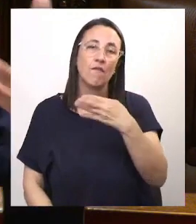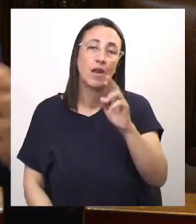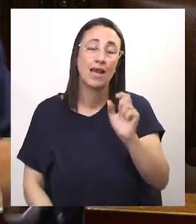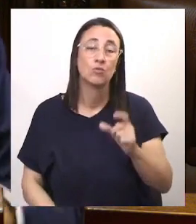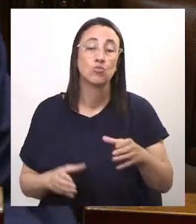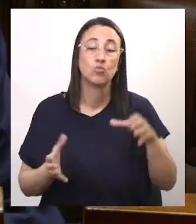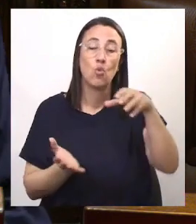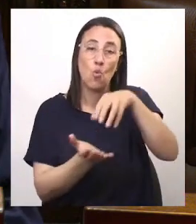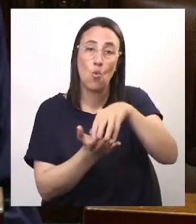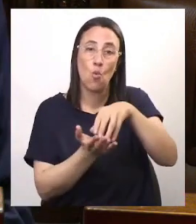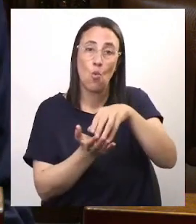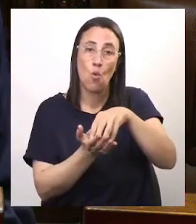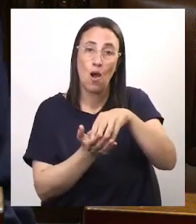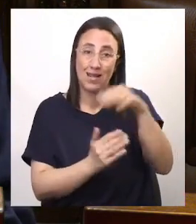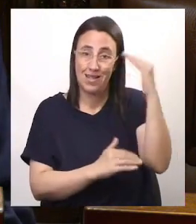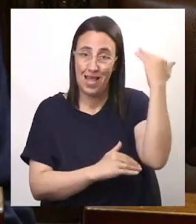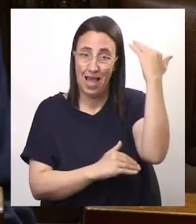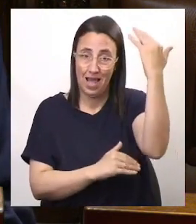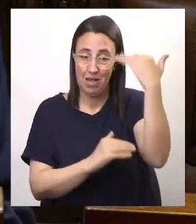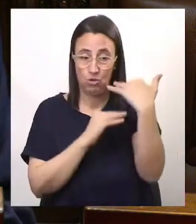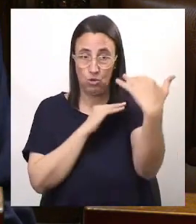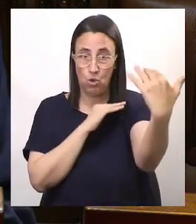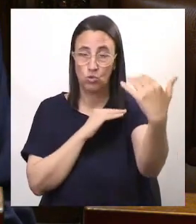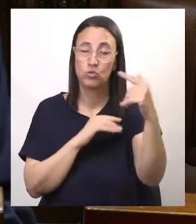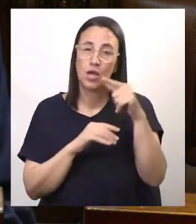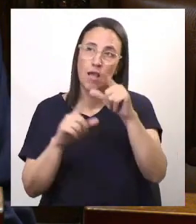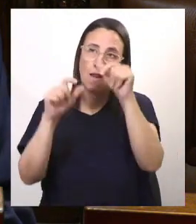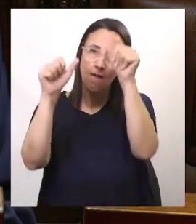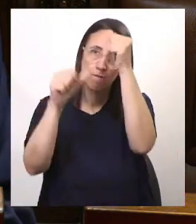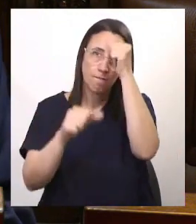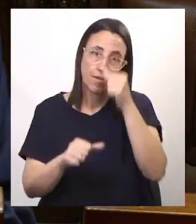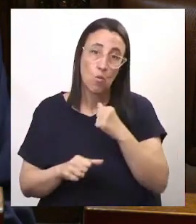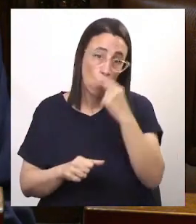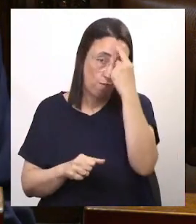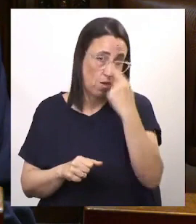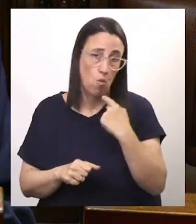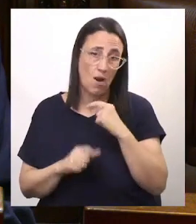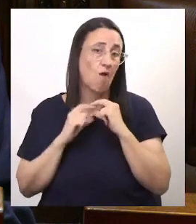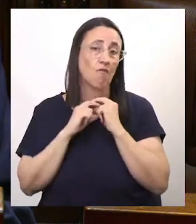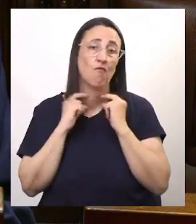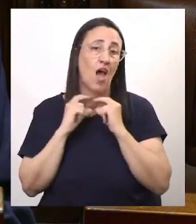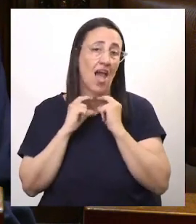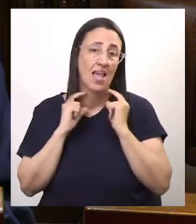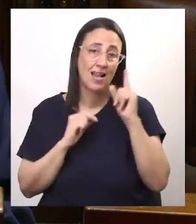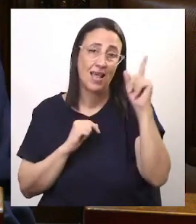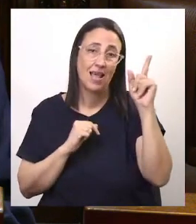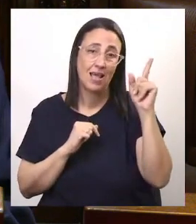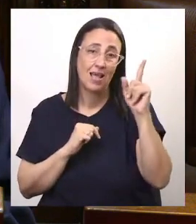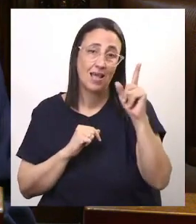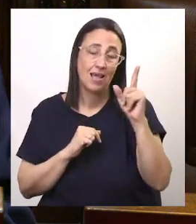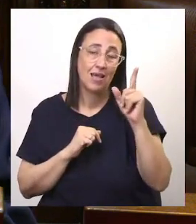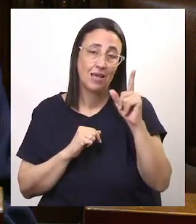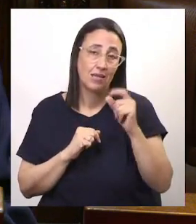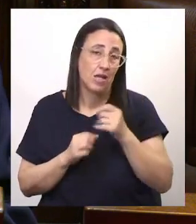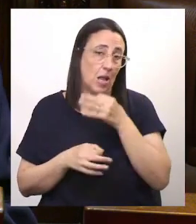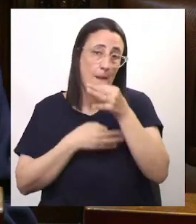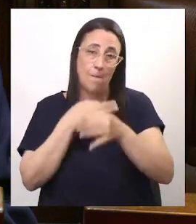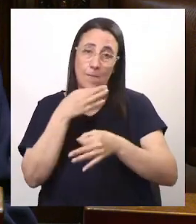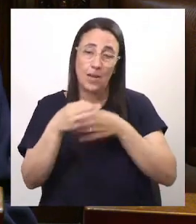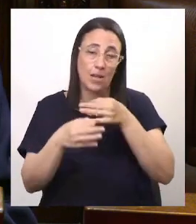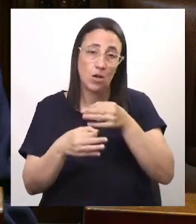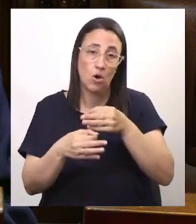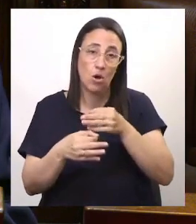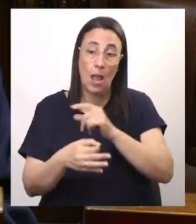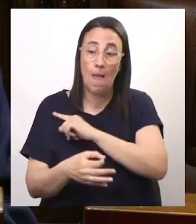actos figura la imagen de este estupendo fraile dominico que expresó con claridad que